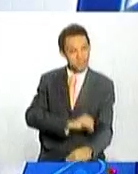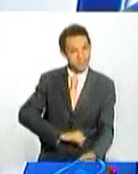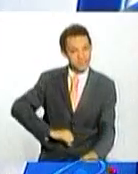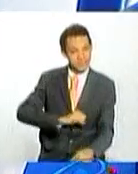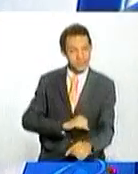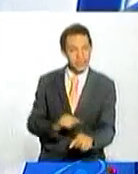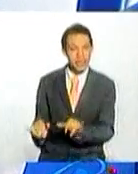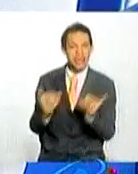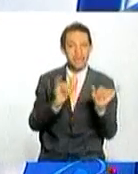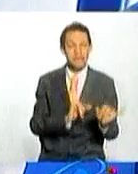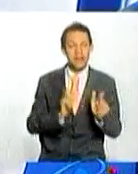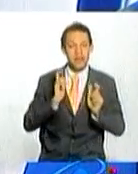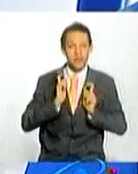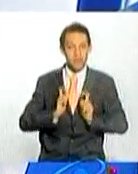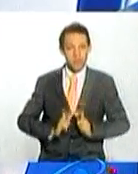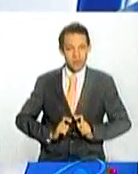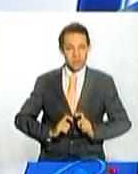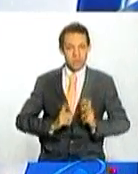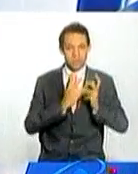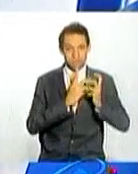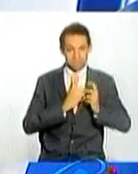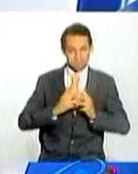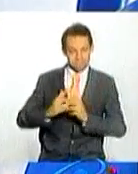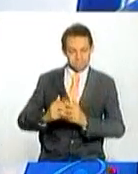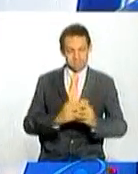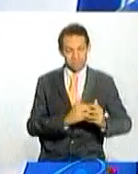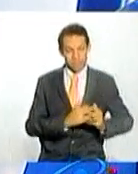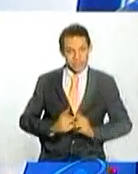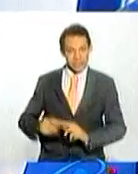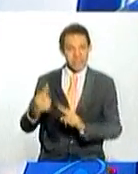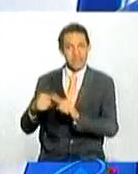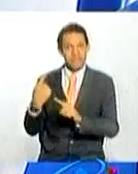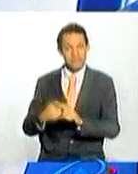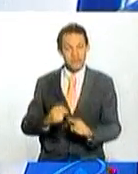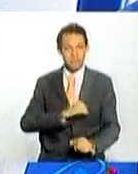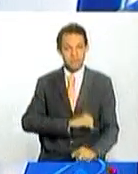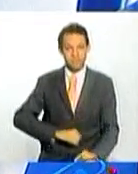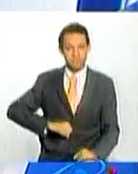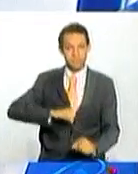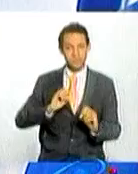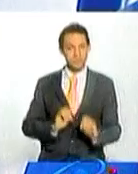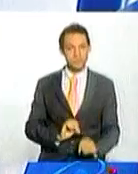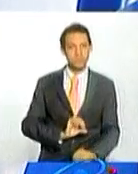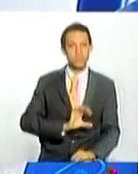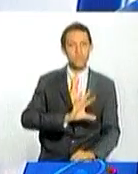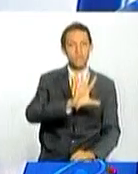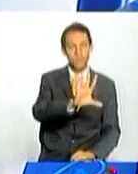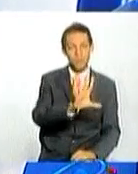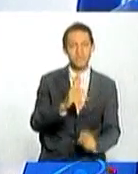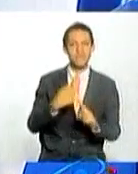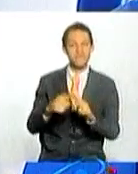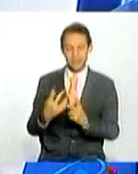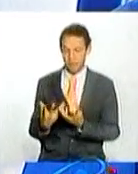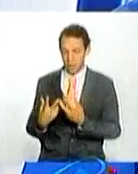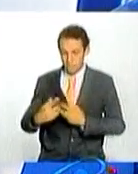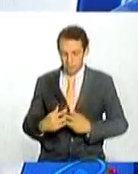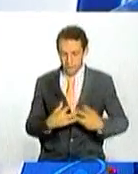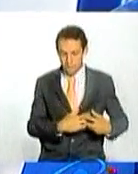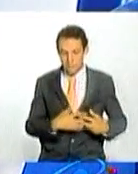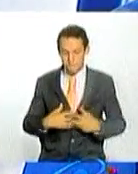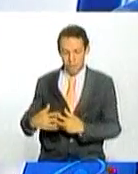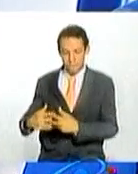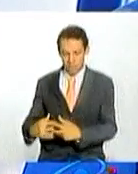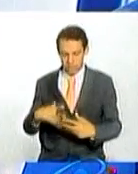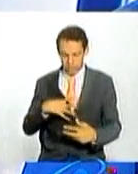de nuestro cuerpo, y que es un método de elección para el estudio de muchos de los órganos, ¿no? Entonces, lo